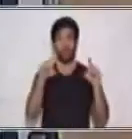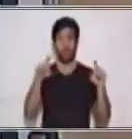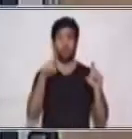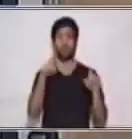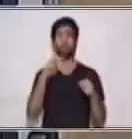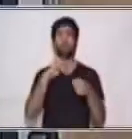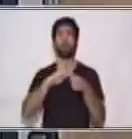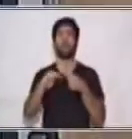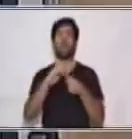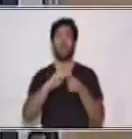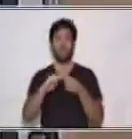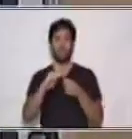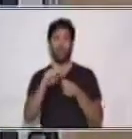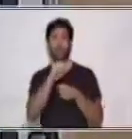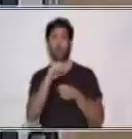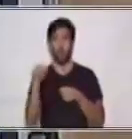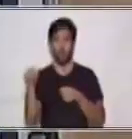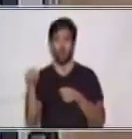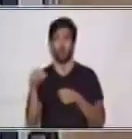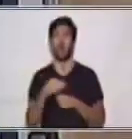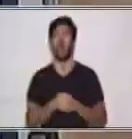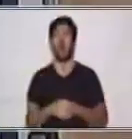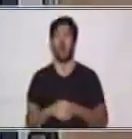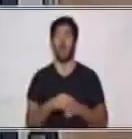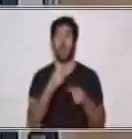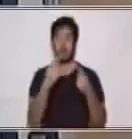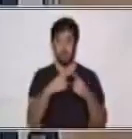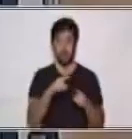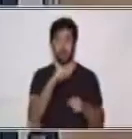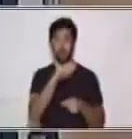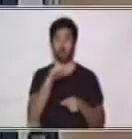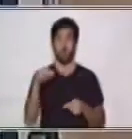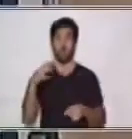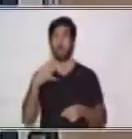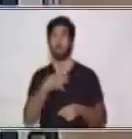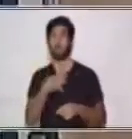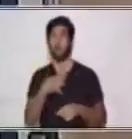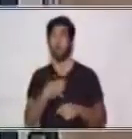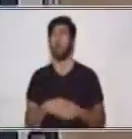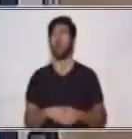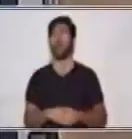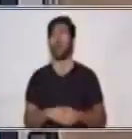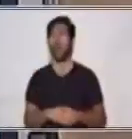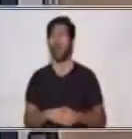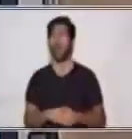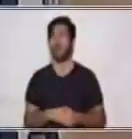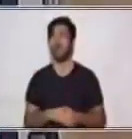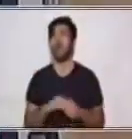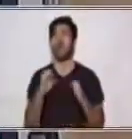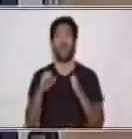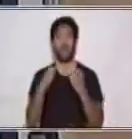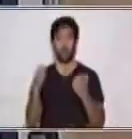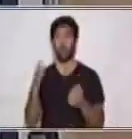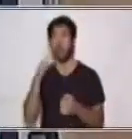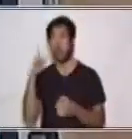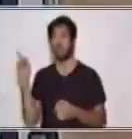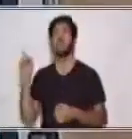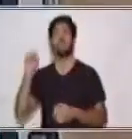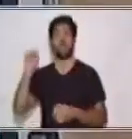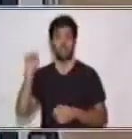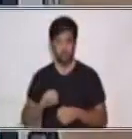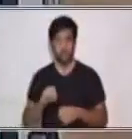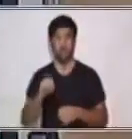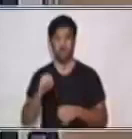tanto es parte de un nombre propio. Entonces aquí la palabra río sí debe de